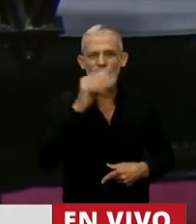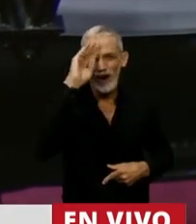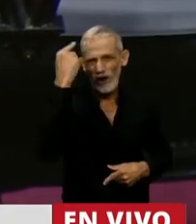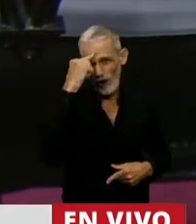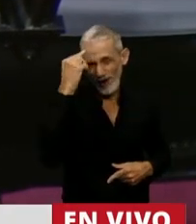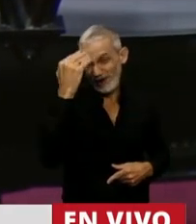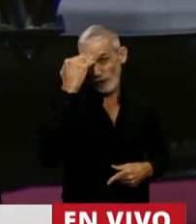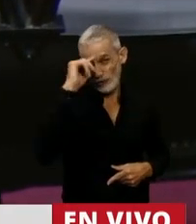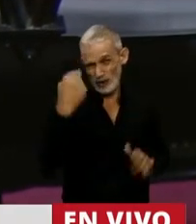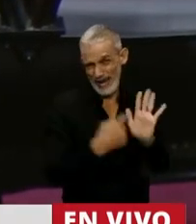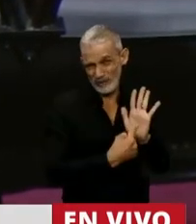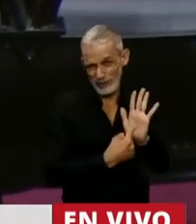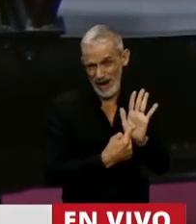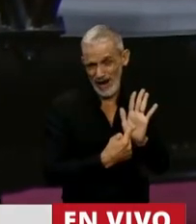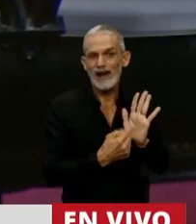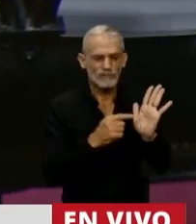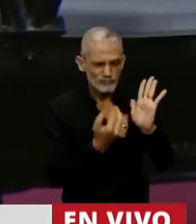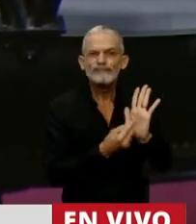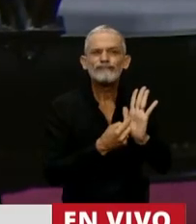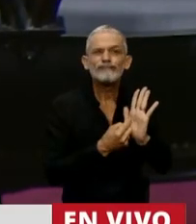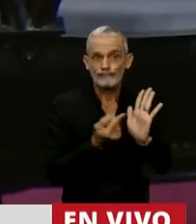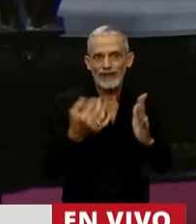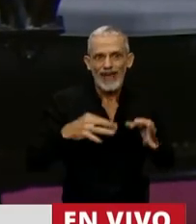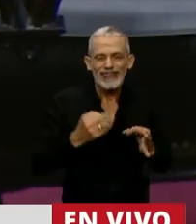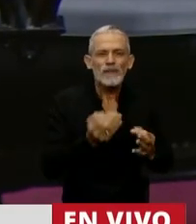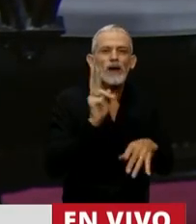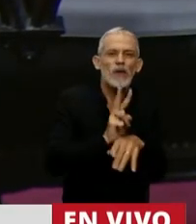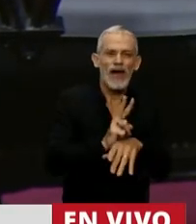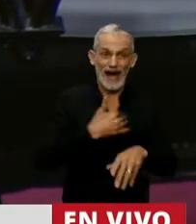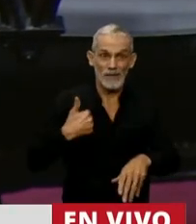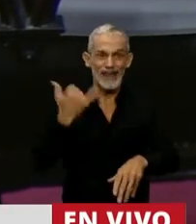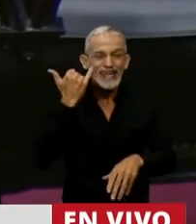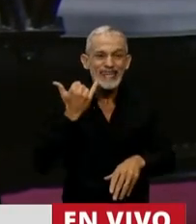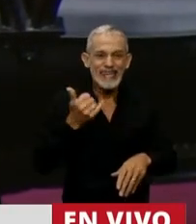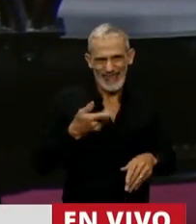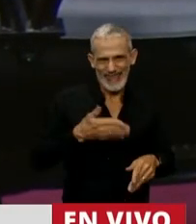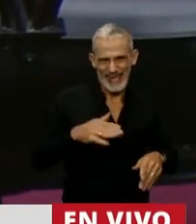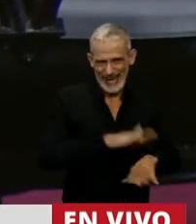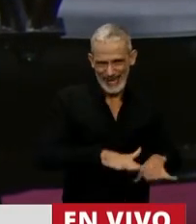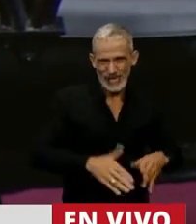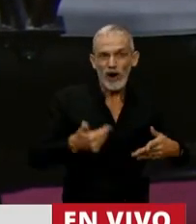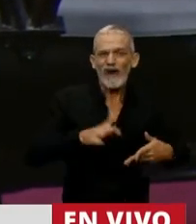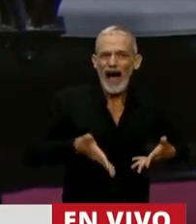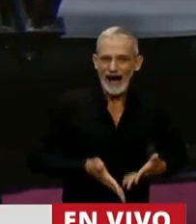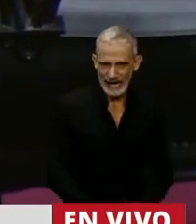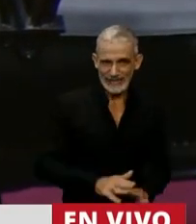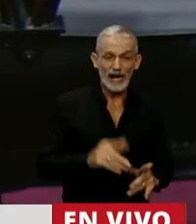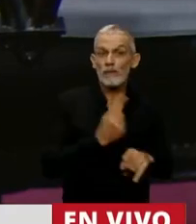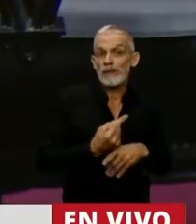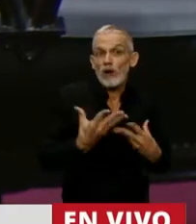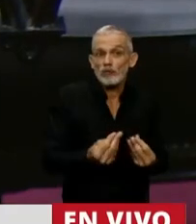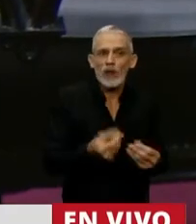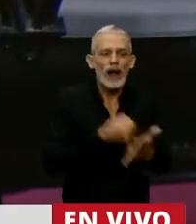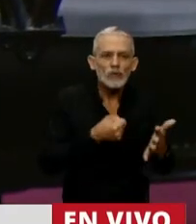Constitución, que aboga por la protección integral de la madre y del niño por nacer. Si se quiere ayudar, primero hay que